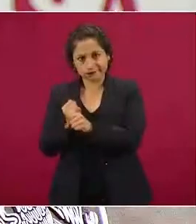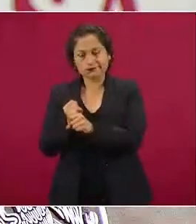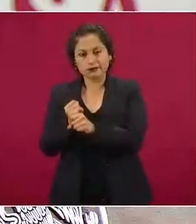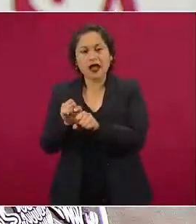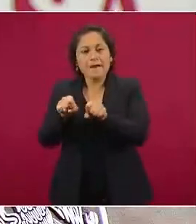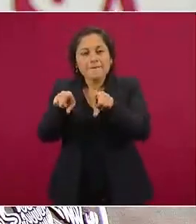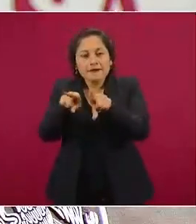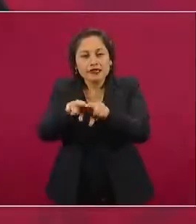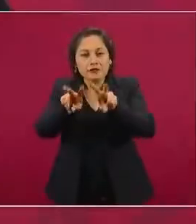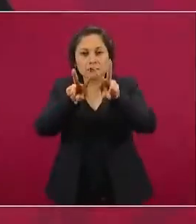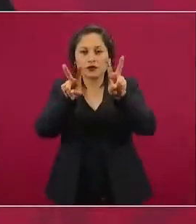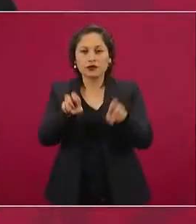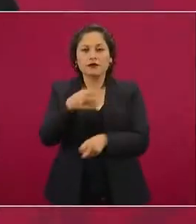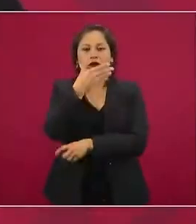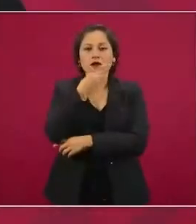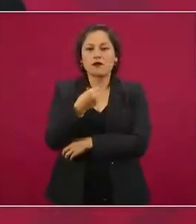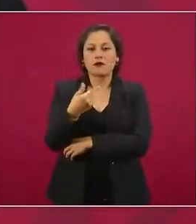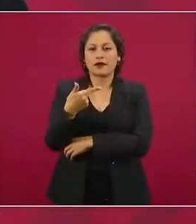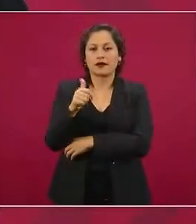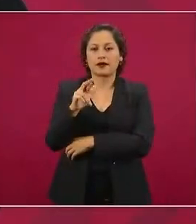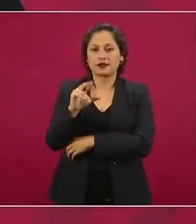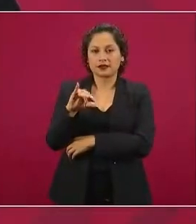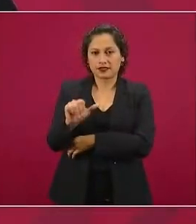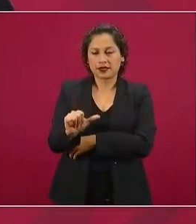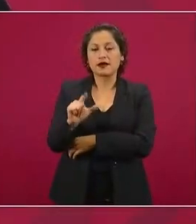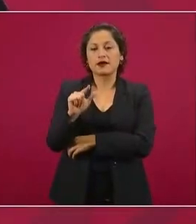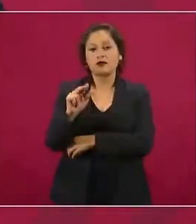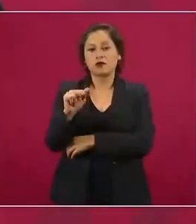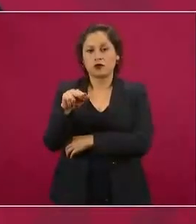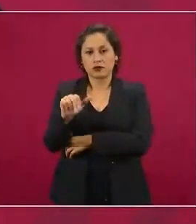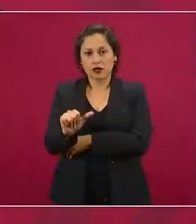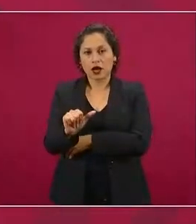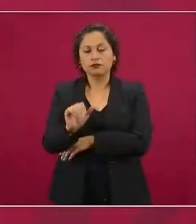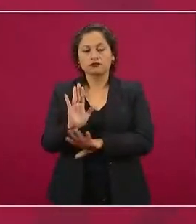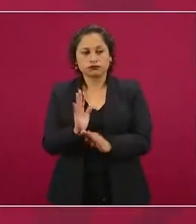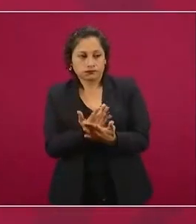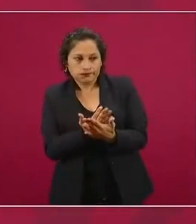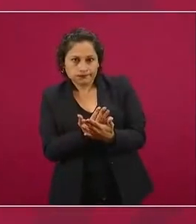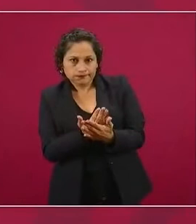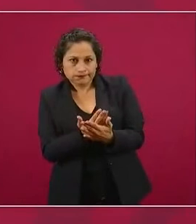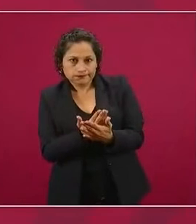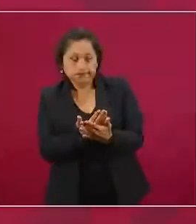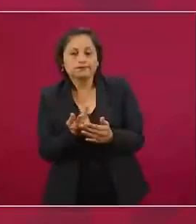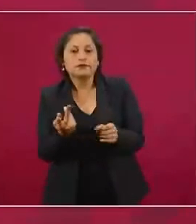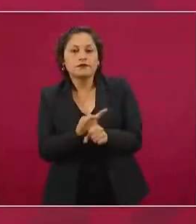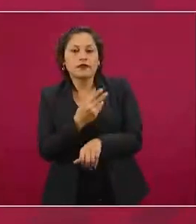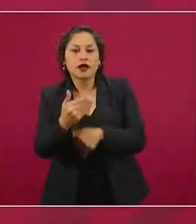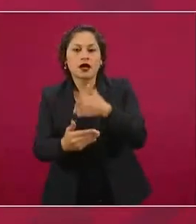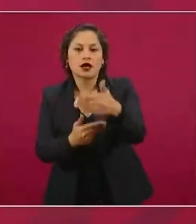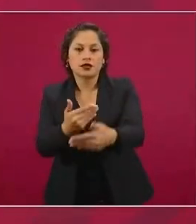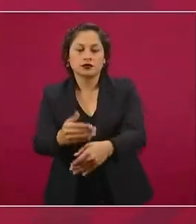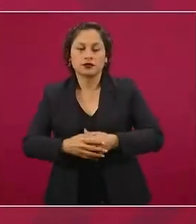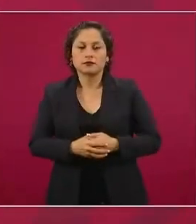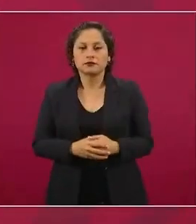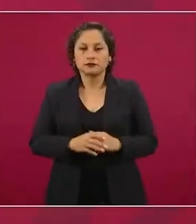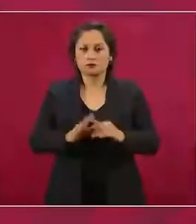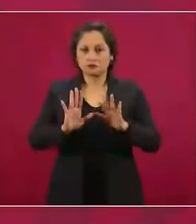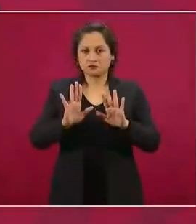Luna, hay que esperarse. Yo no creo, en el caso de